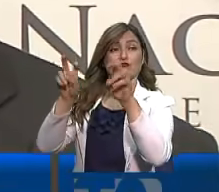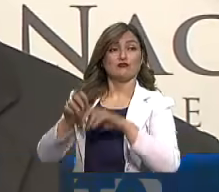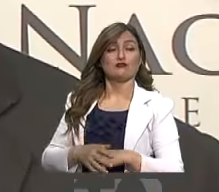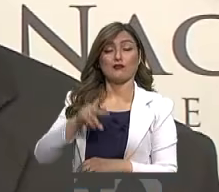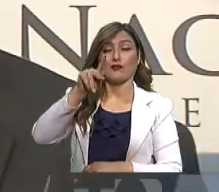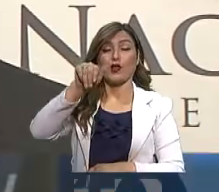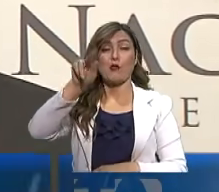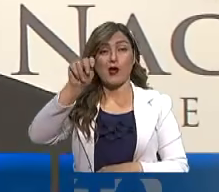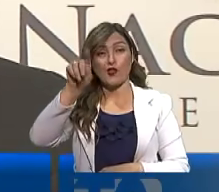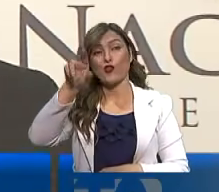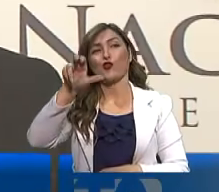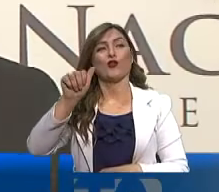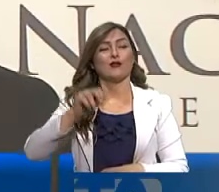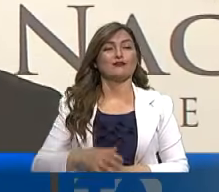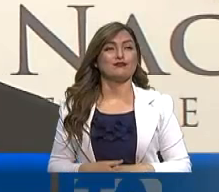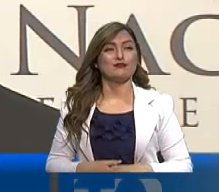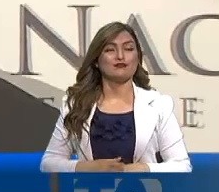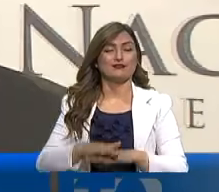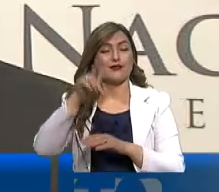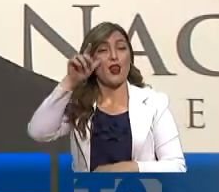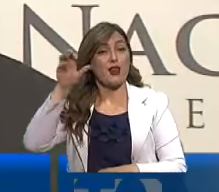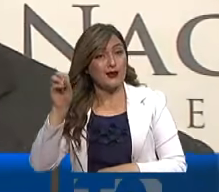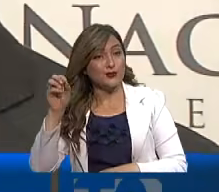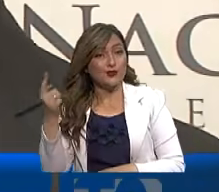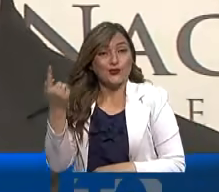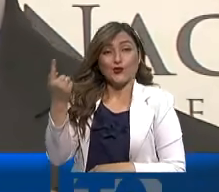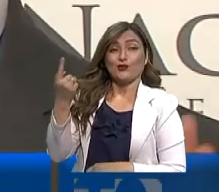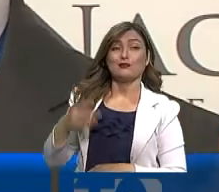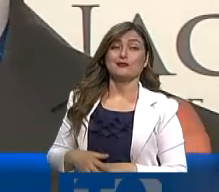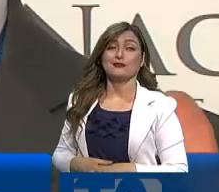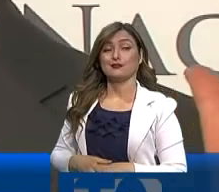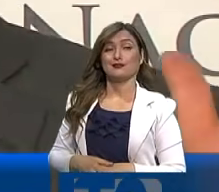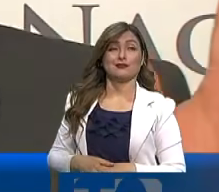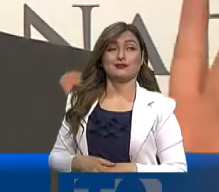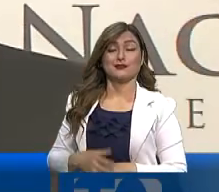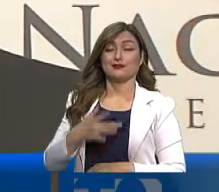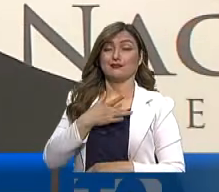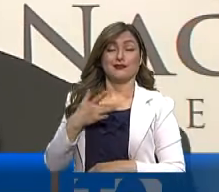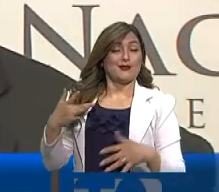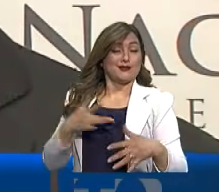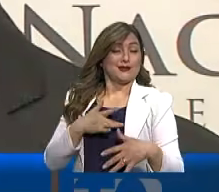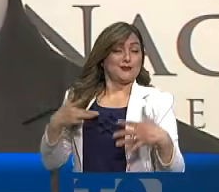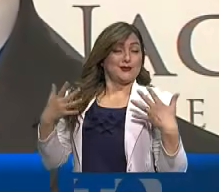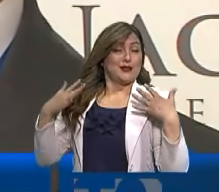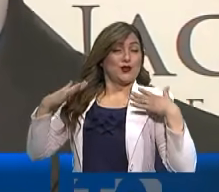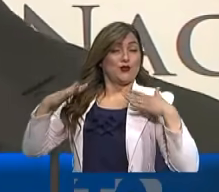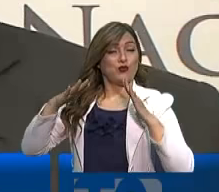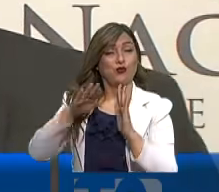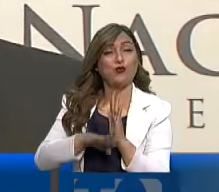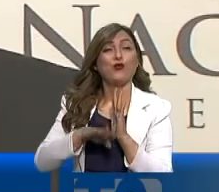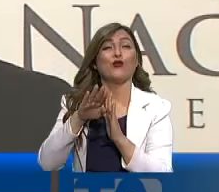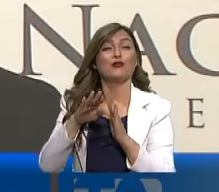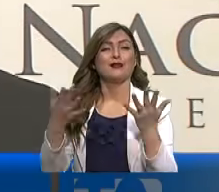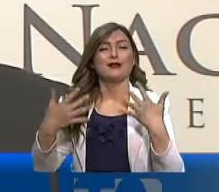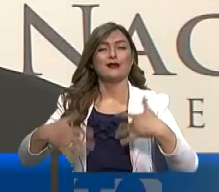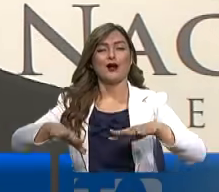Pandora Papers no se reducen solo a Guillermo Lasso. Ahora ya se les ha bajado la alegría, porque aparecen los